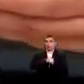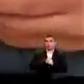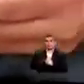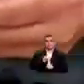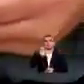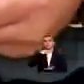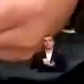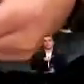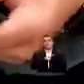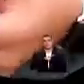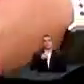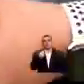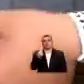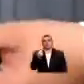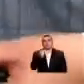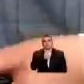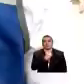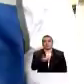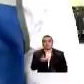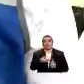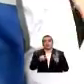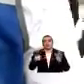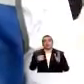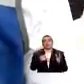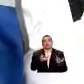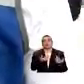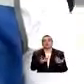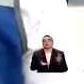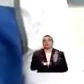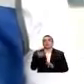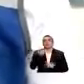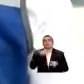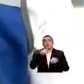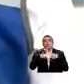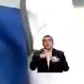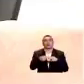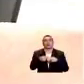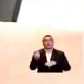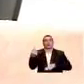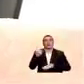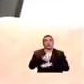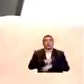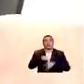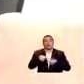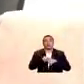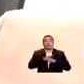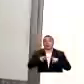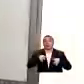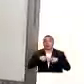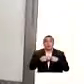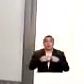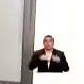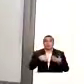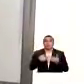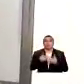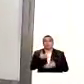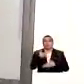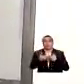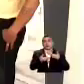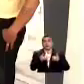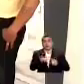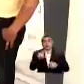descargado 5.212 licencias digitales y se espera un aumento progresivo en los próximos días una vez que se acelere la masificación del